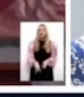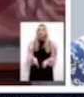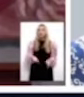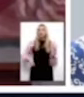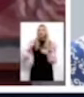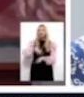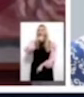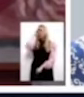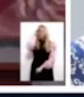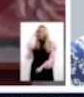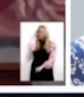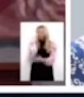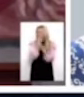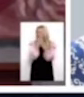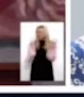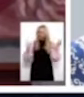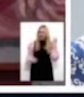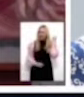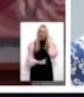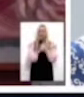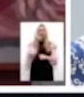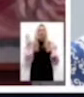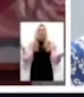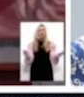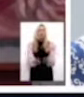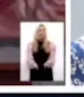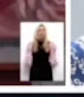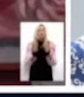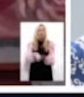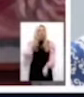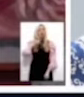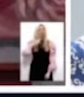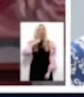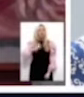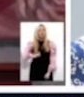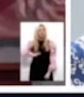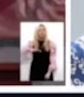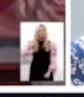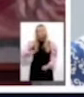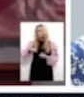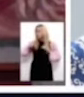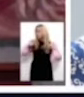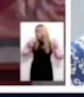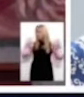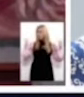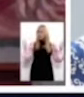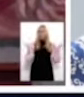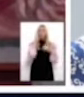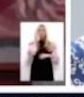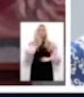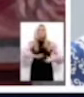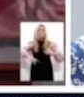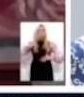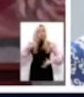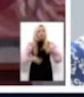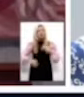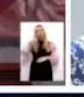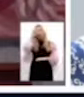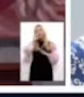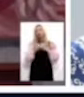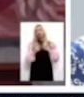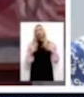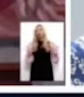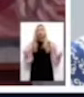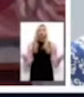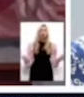manifesté. Yo sé que si no cumplimos con nuestra normatividad interna y hacemos el